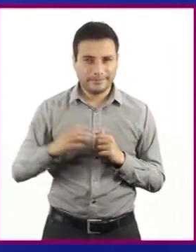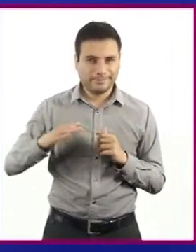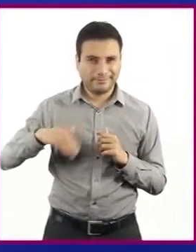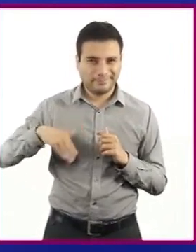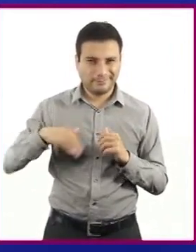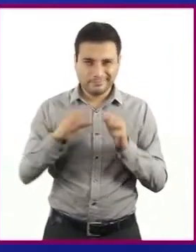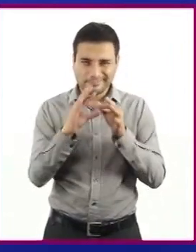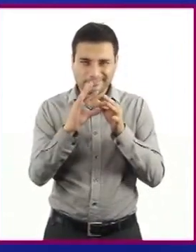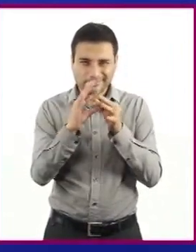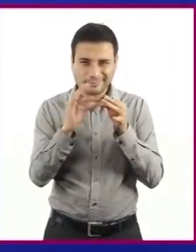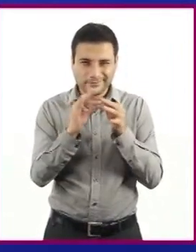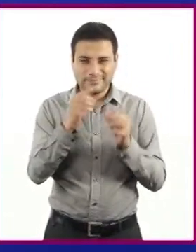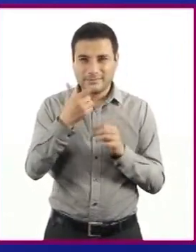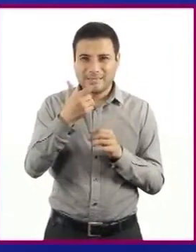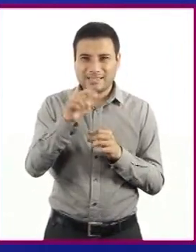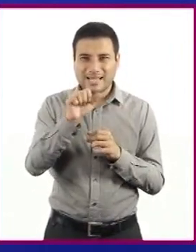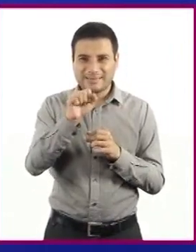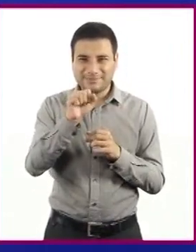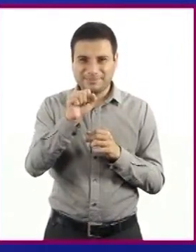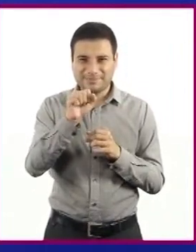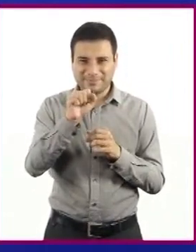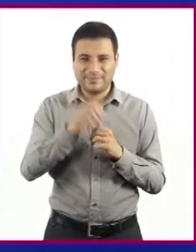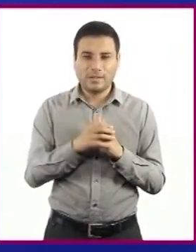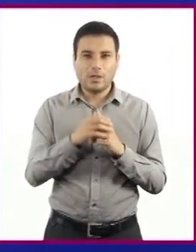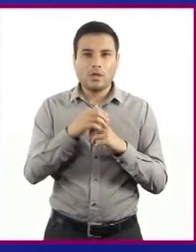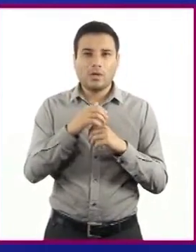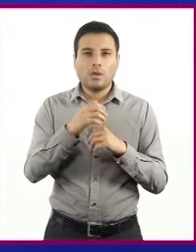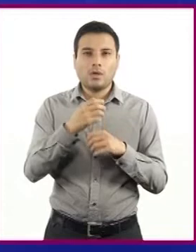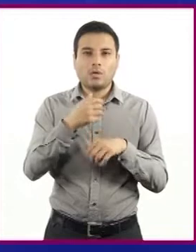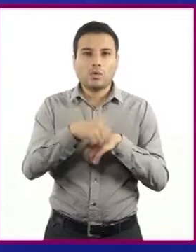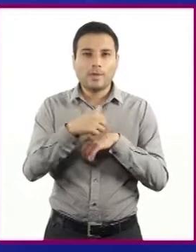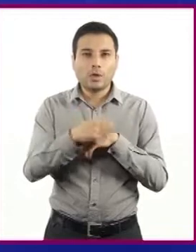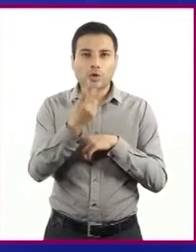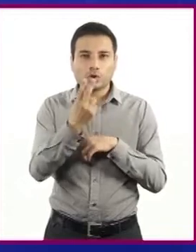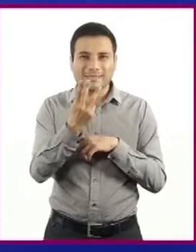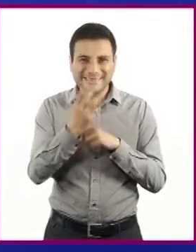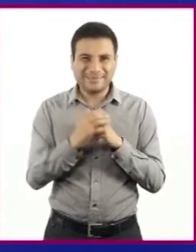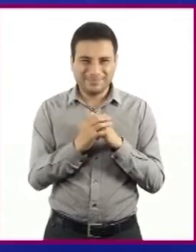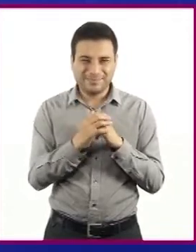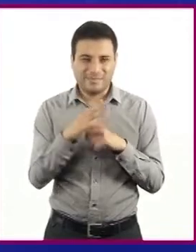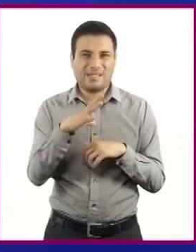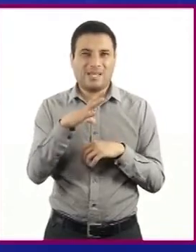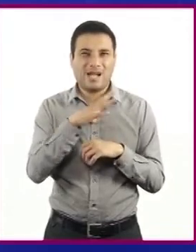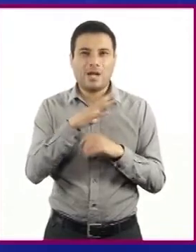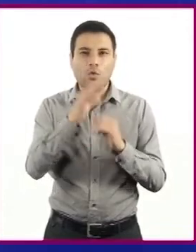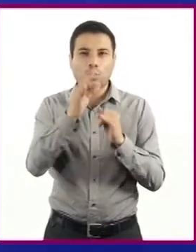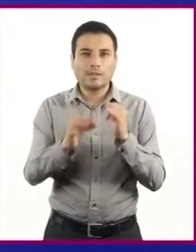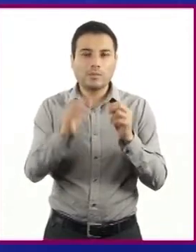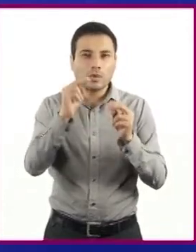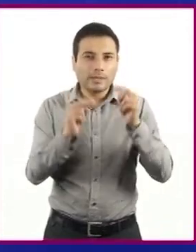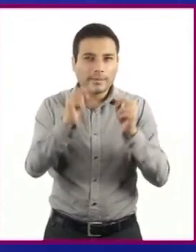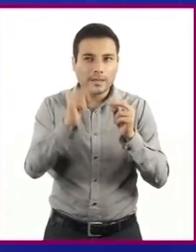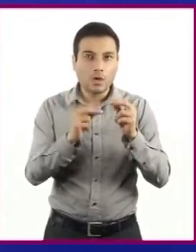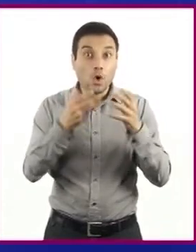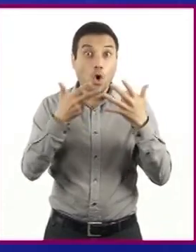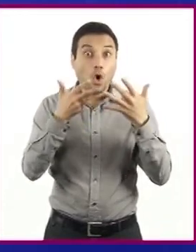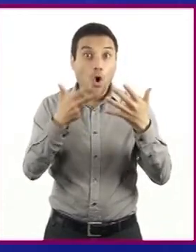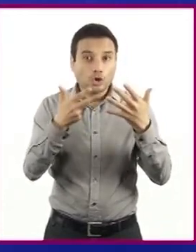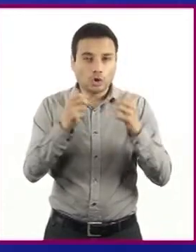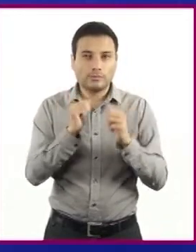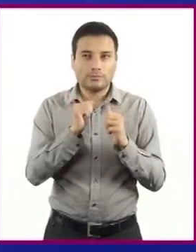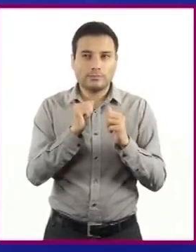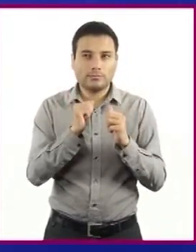a estos gases nobles del periodo 2 y 3 presentan en su última capa menos de 8 electrones,